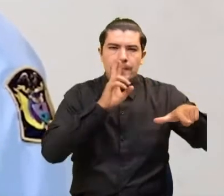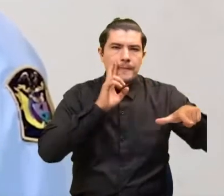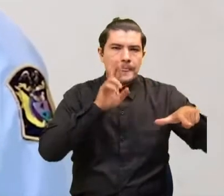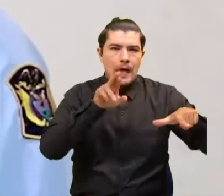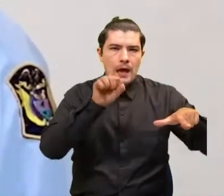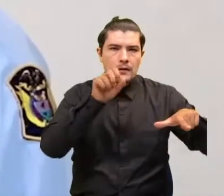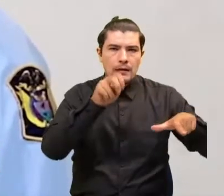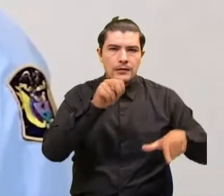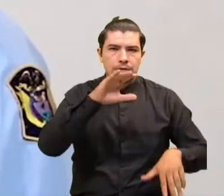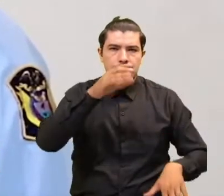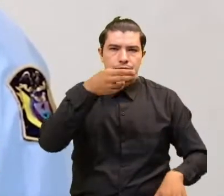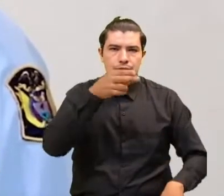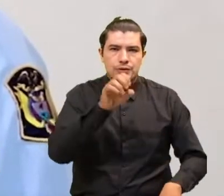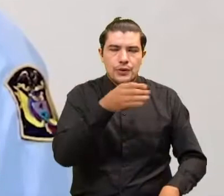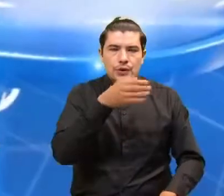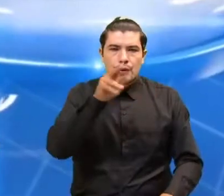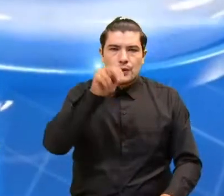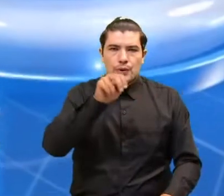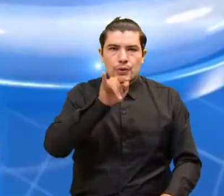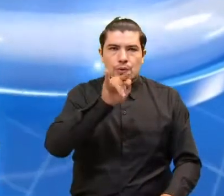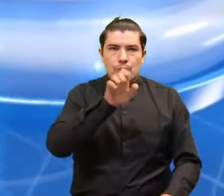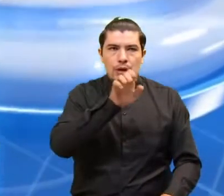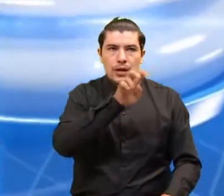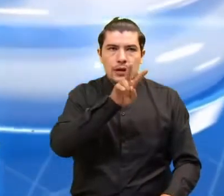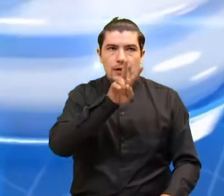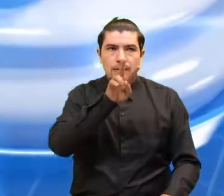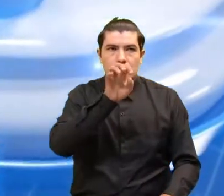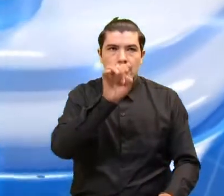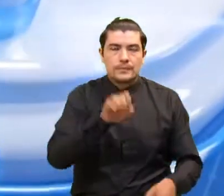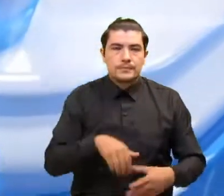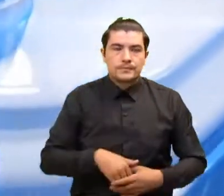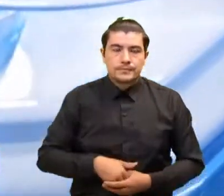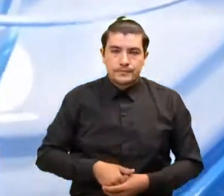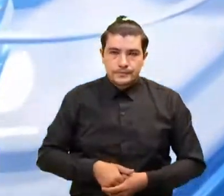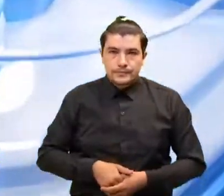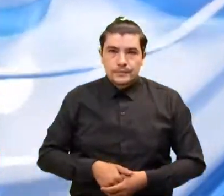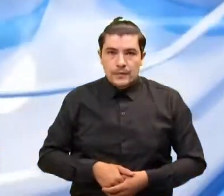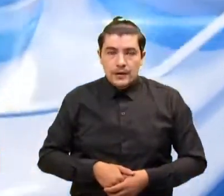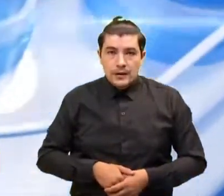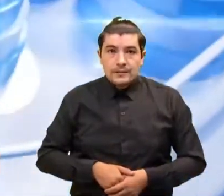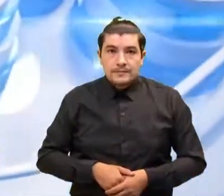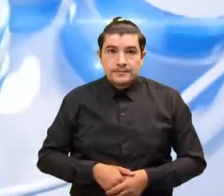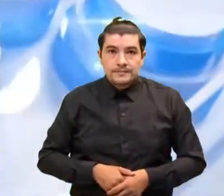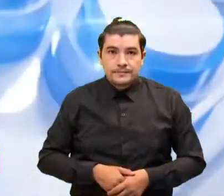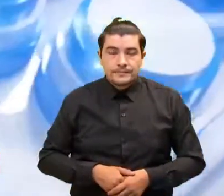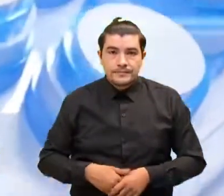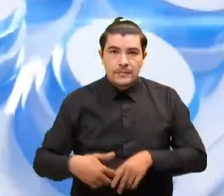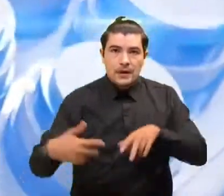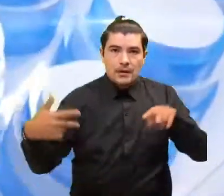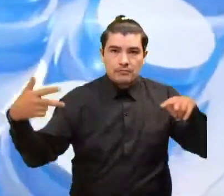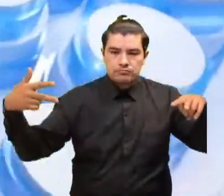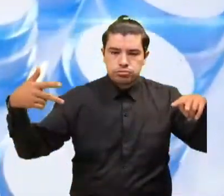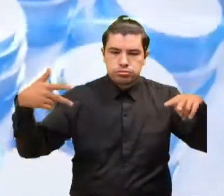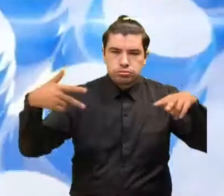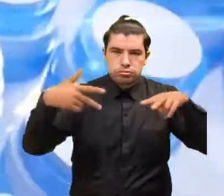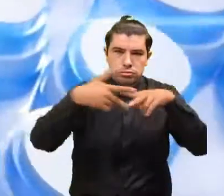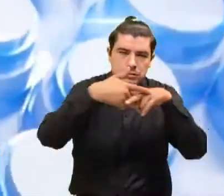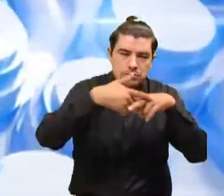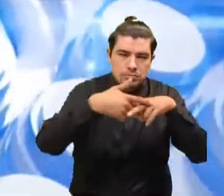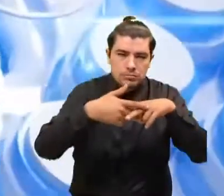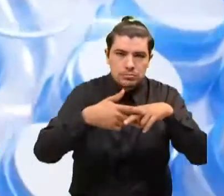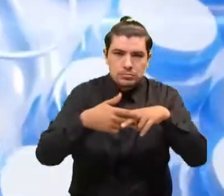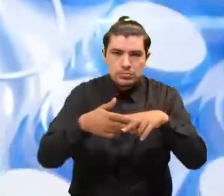Nuevo, donde dos motociclistas, al parecer uno invade el carril del otro motociclista y